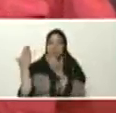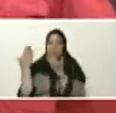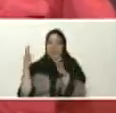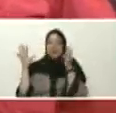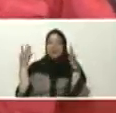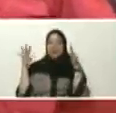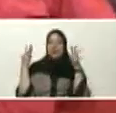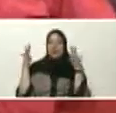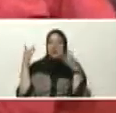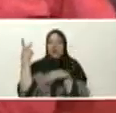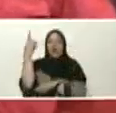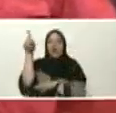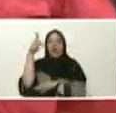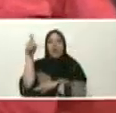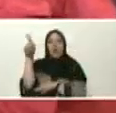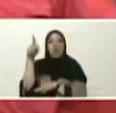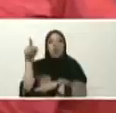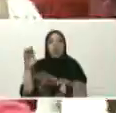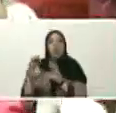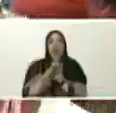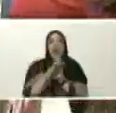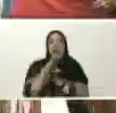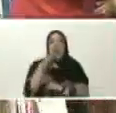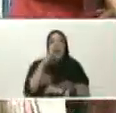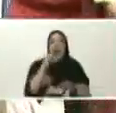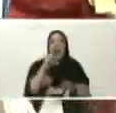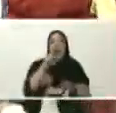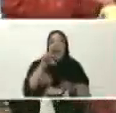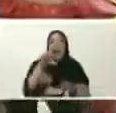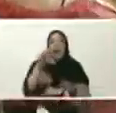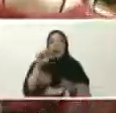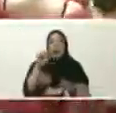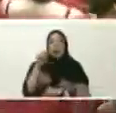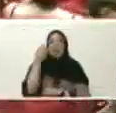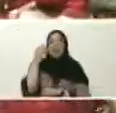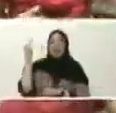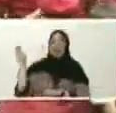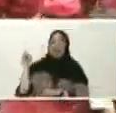De la parroquia Carlos Sublet, Samantha.